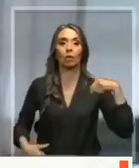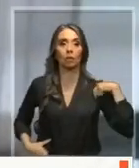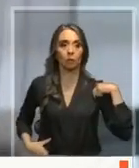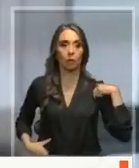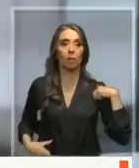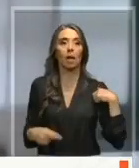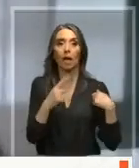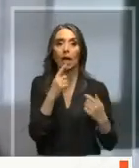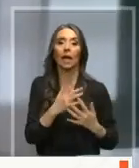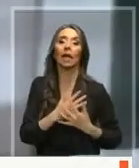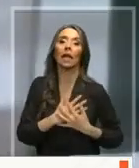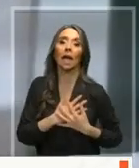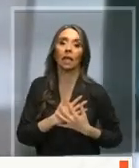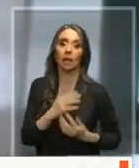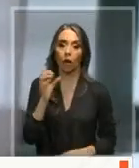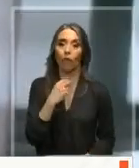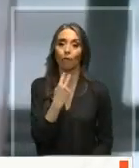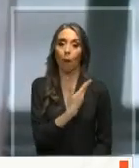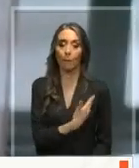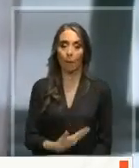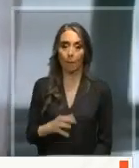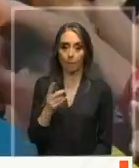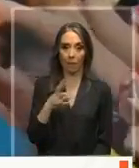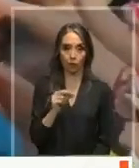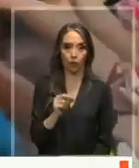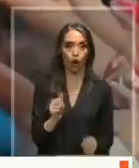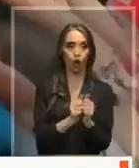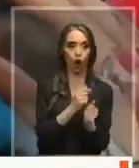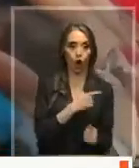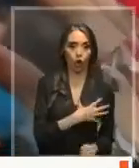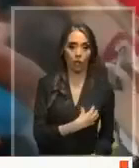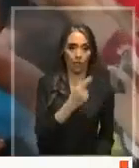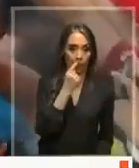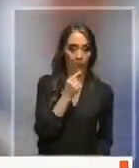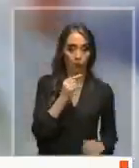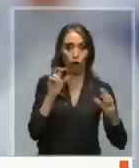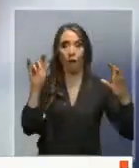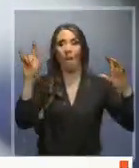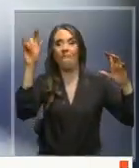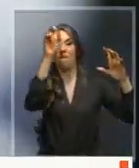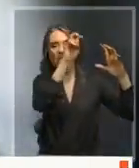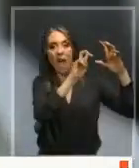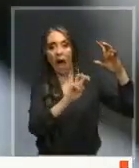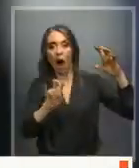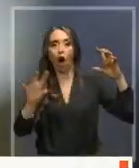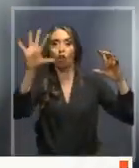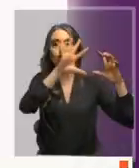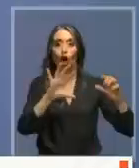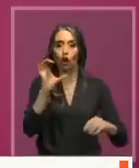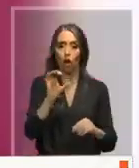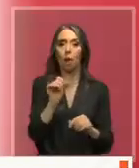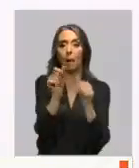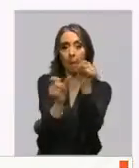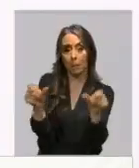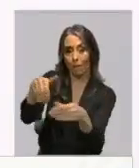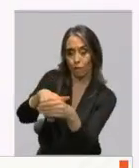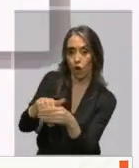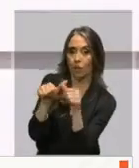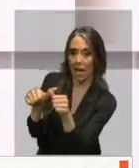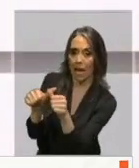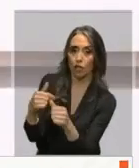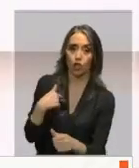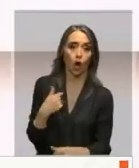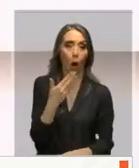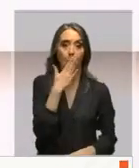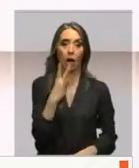Querida Colombia. Viajó junto a su hijo Nicolás por todo Colombia para convencer a los votantes de que él era la